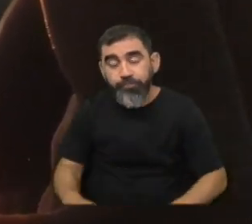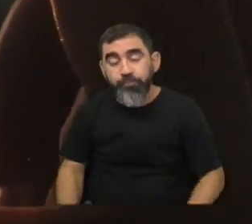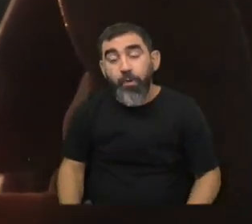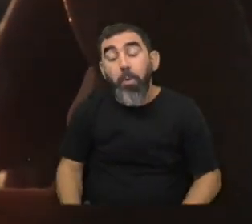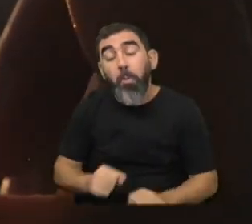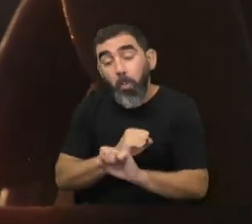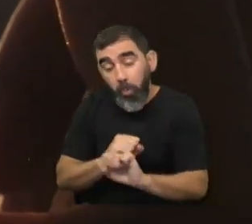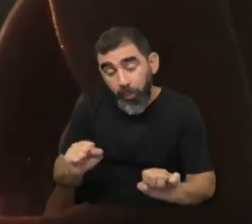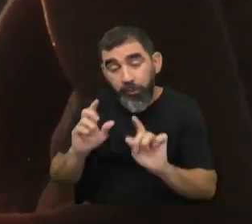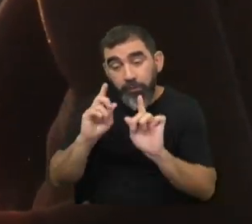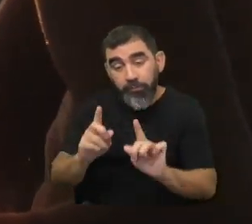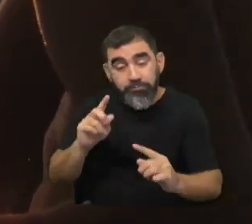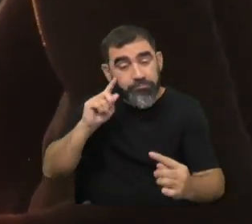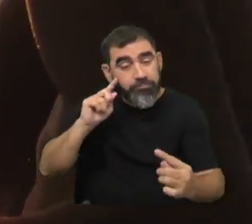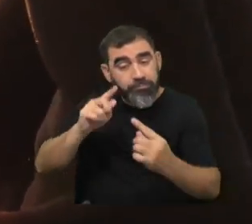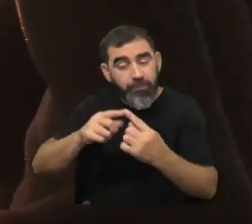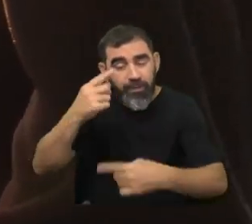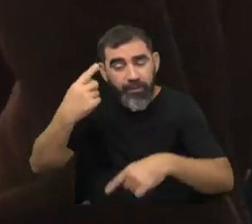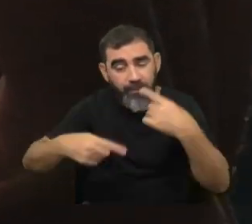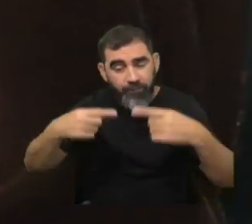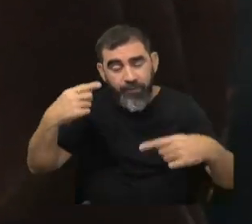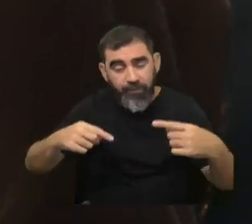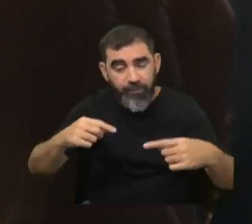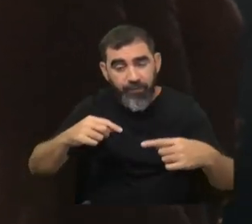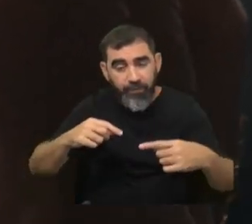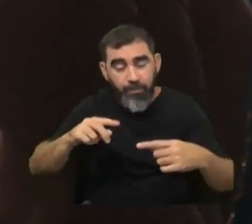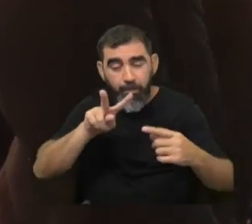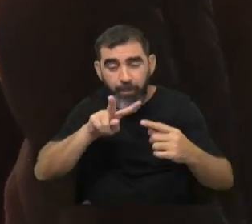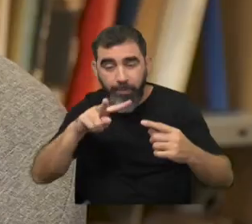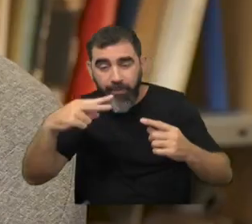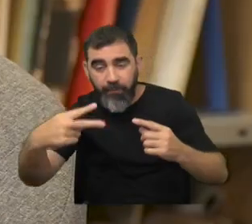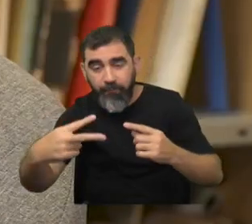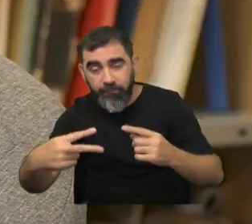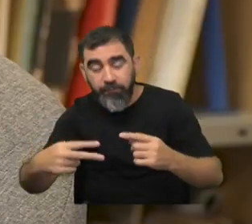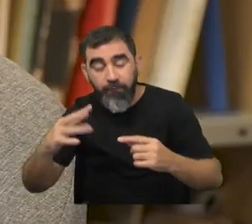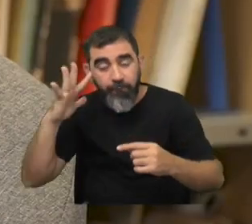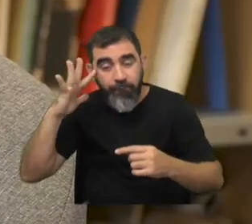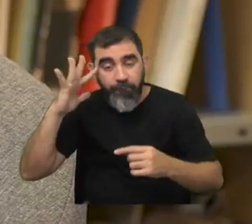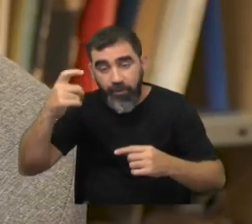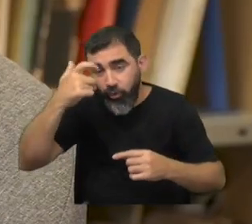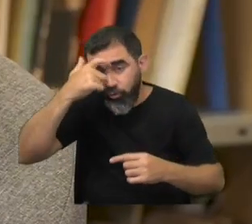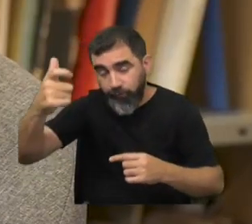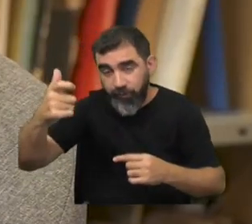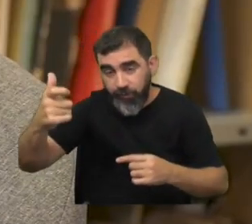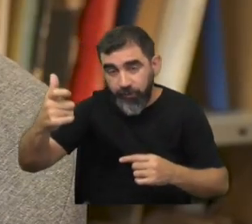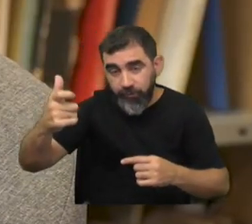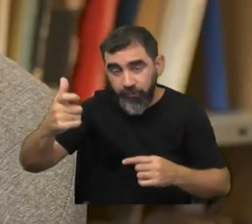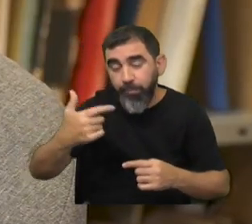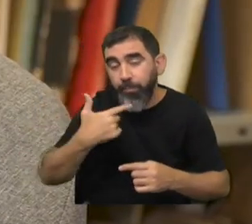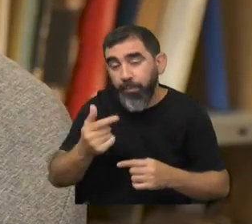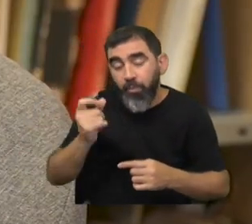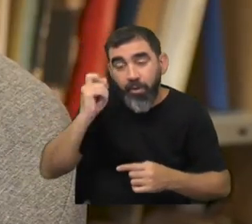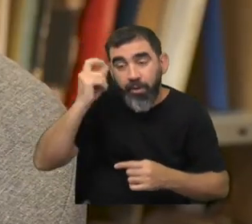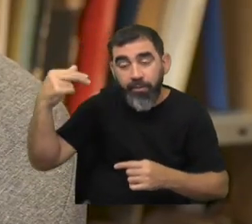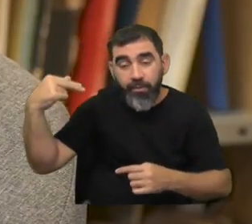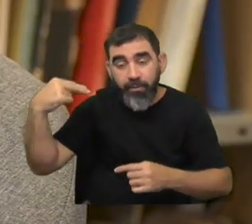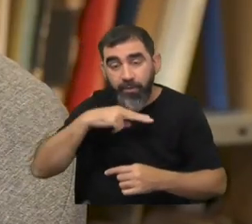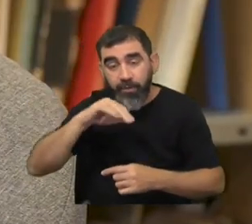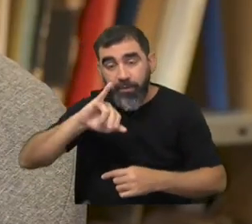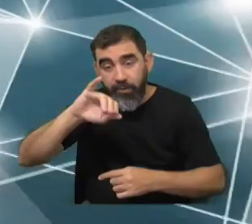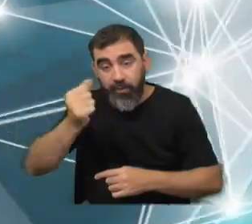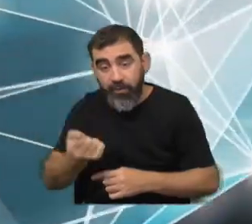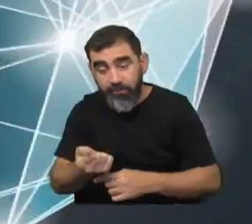ser incluso enfocados de distintas perspectivas. La filosofía de la ciencia, por ahí si tomamos la inteligencia artificial